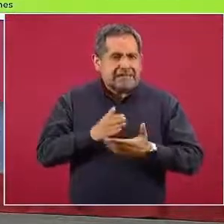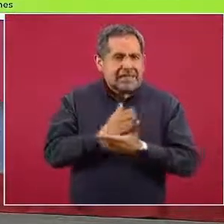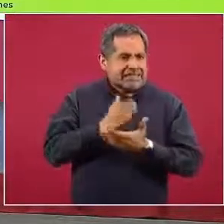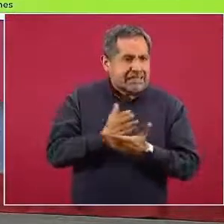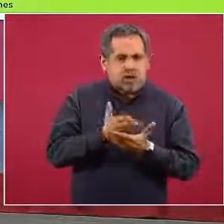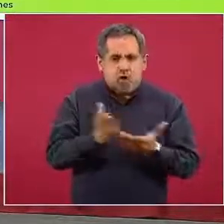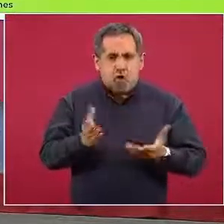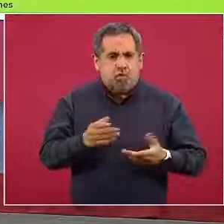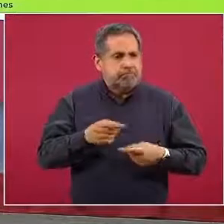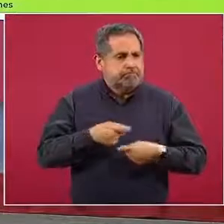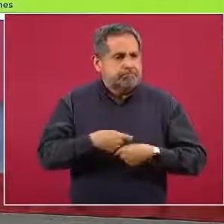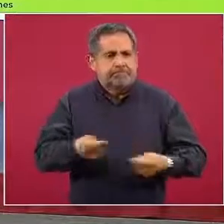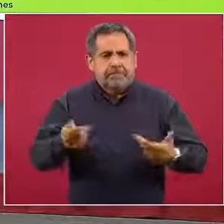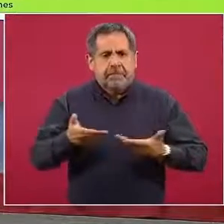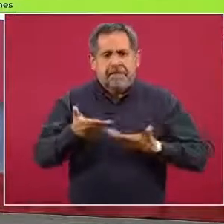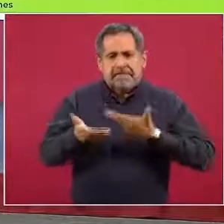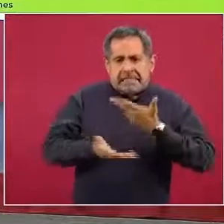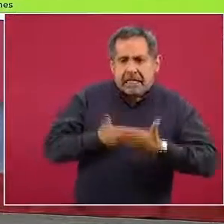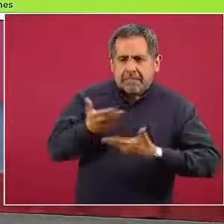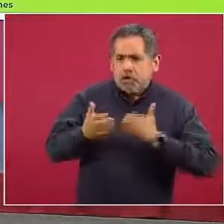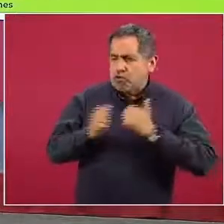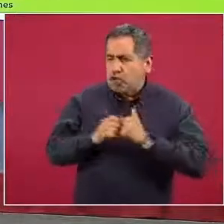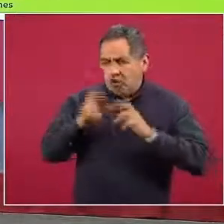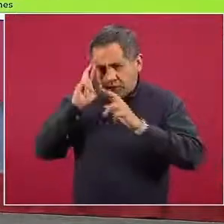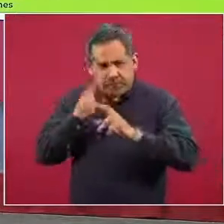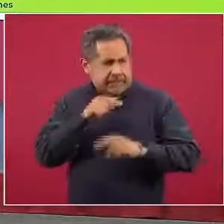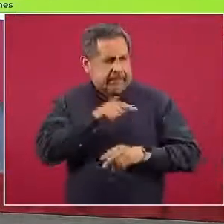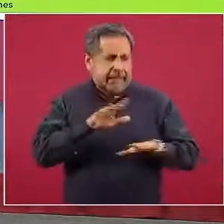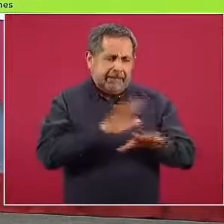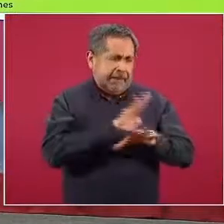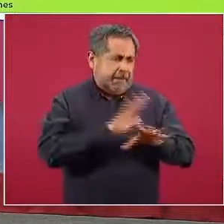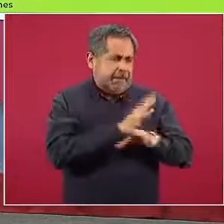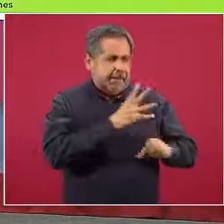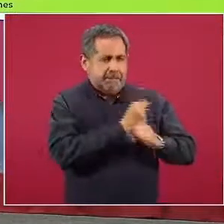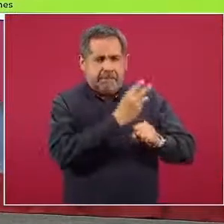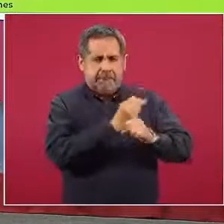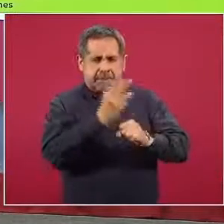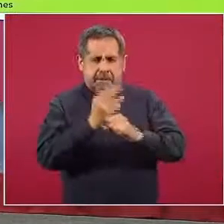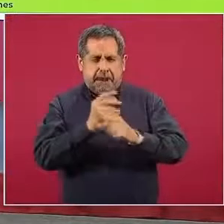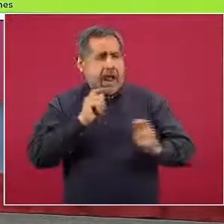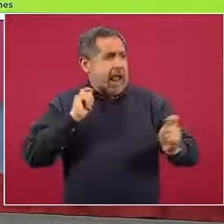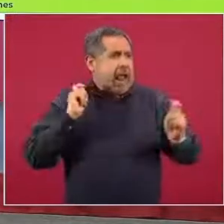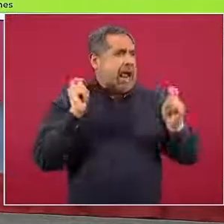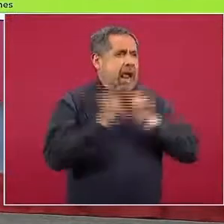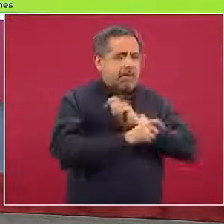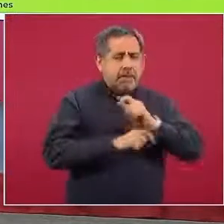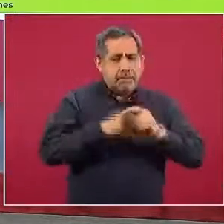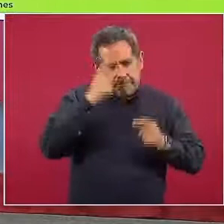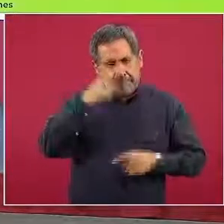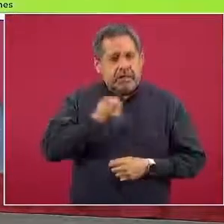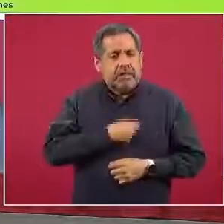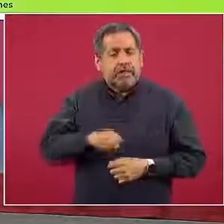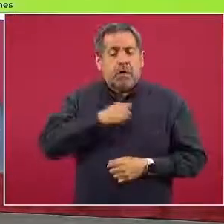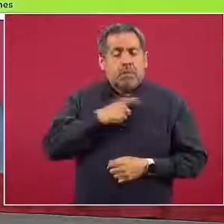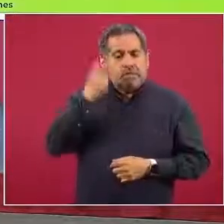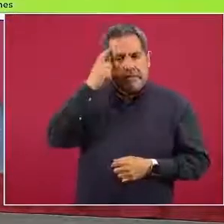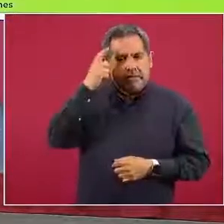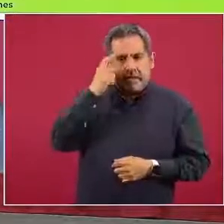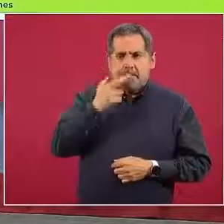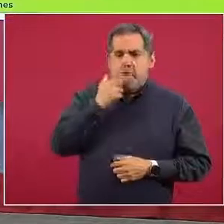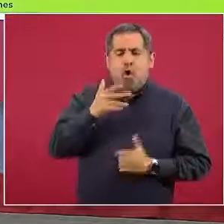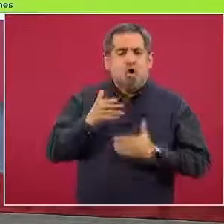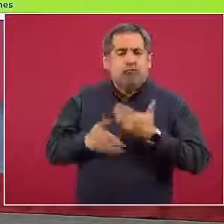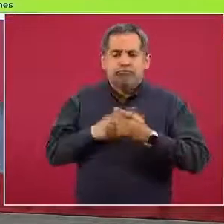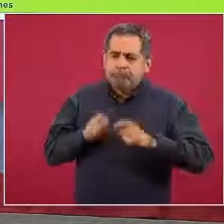disponibilidad de los servicios con toda una reestructura en el sistema de atención en salud mental, que también veremos